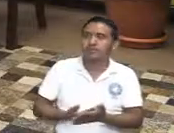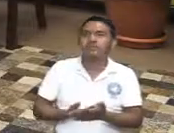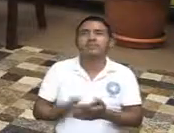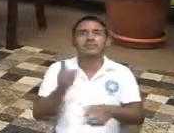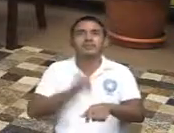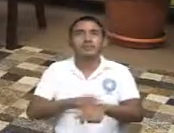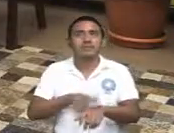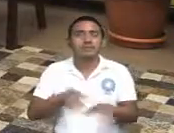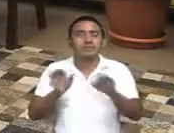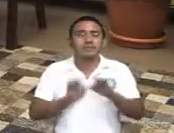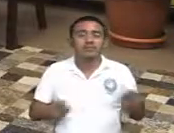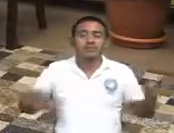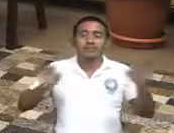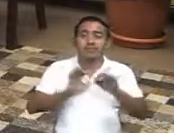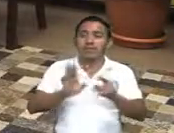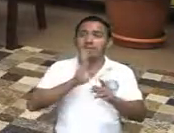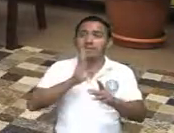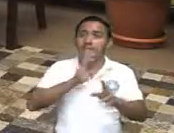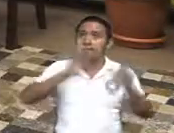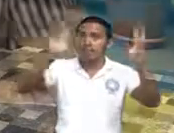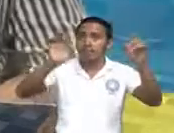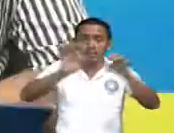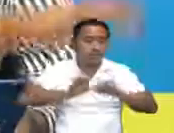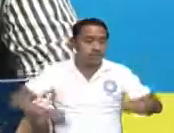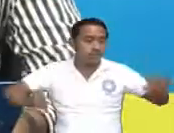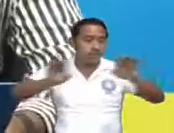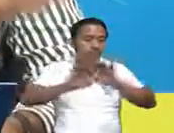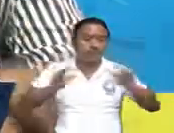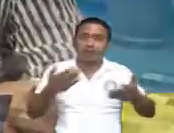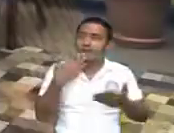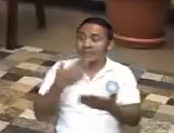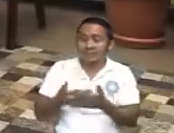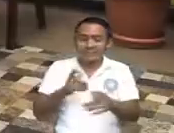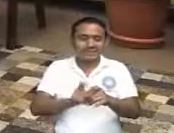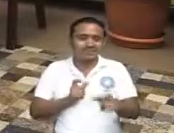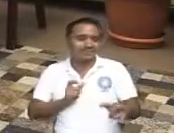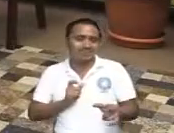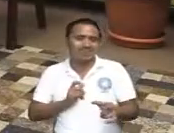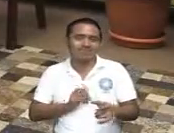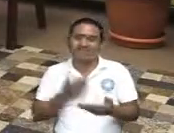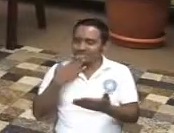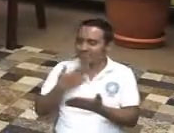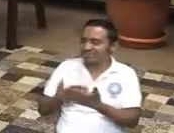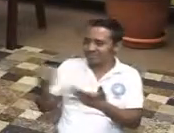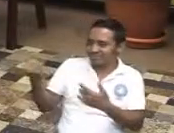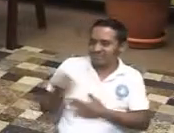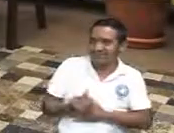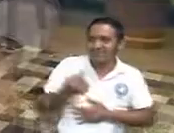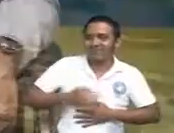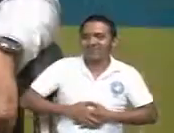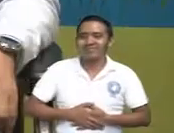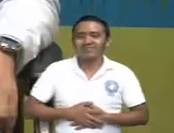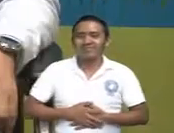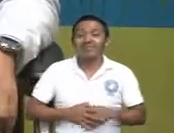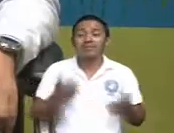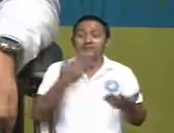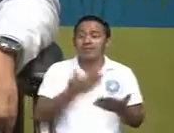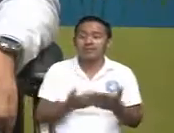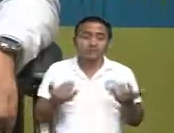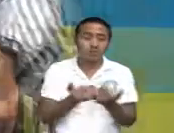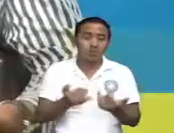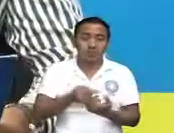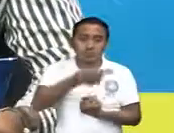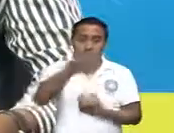nuevo embarazo sobre este tema tan importante y gracias por invitarnos por asistir gracias también a ustedes amigos